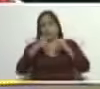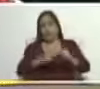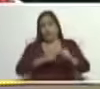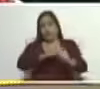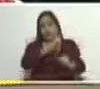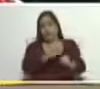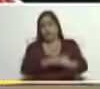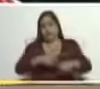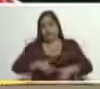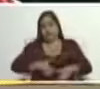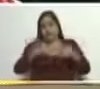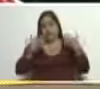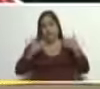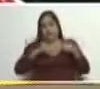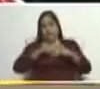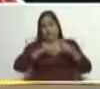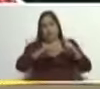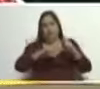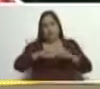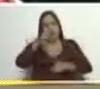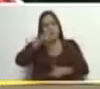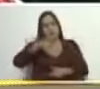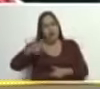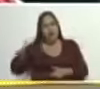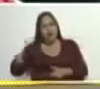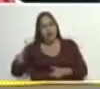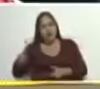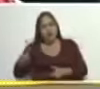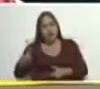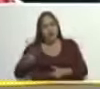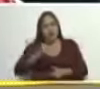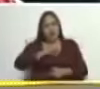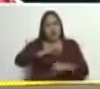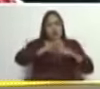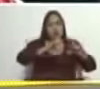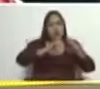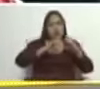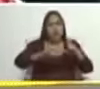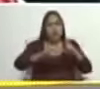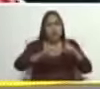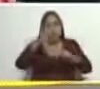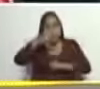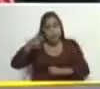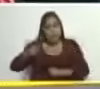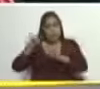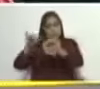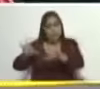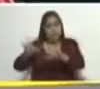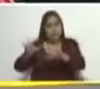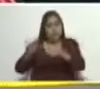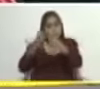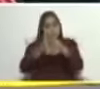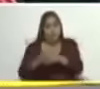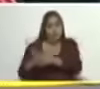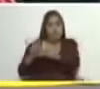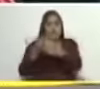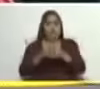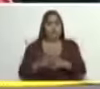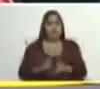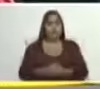enardecer el corazón de los pueblos, enardecer el corazón del mismo pueblo norteamericano que